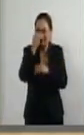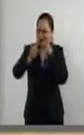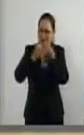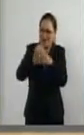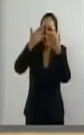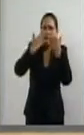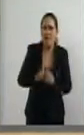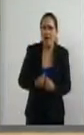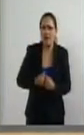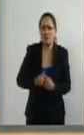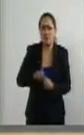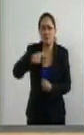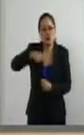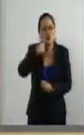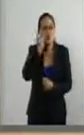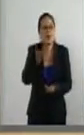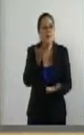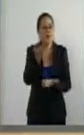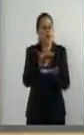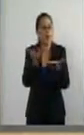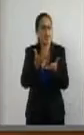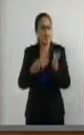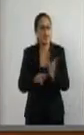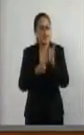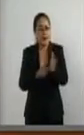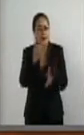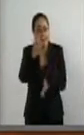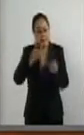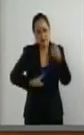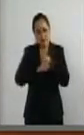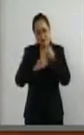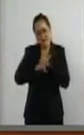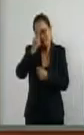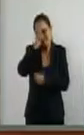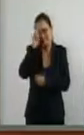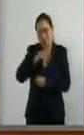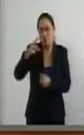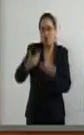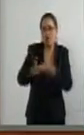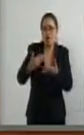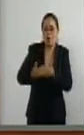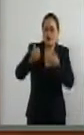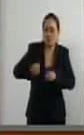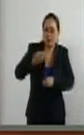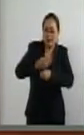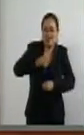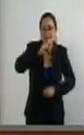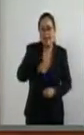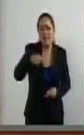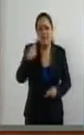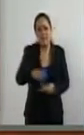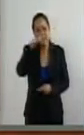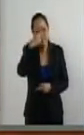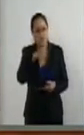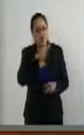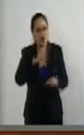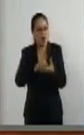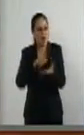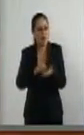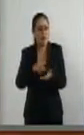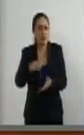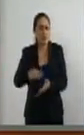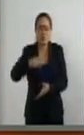ley, una muestra de que el terrible problema de inseguridad y de violencia que hoy que prevalece en el país, tenemos la altura